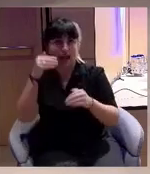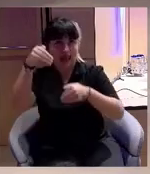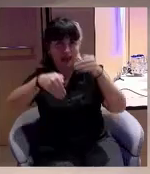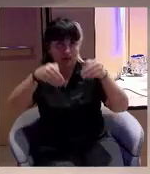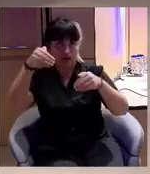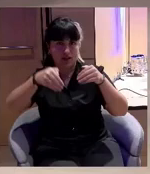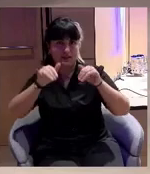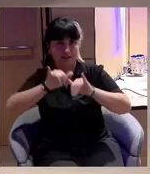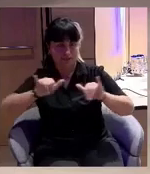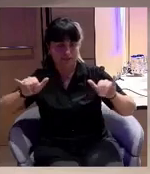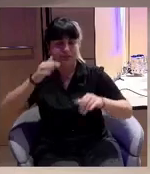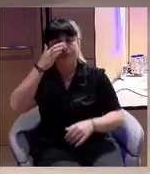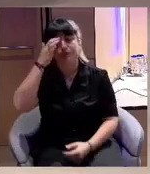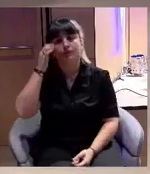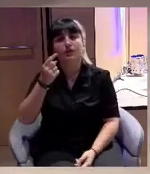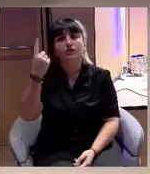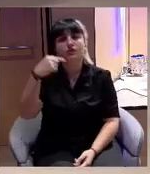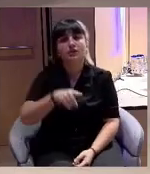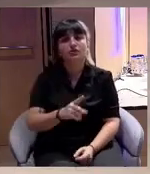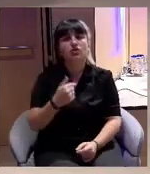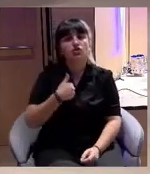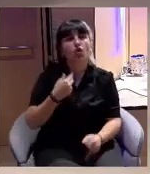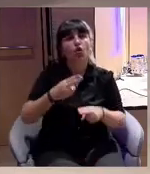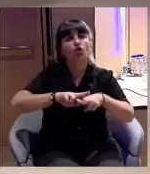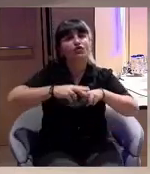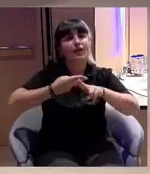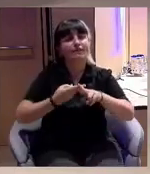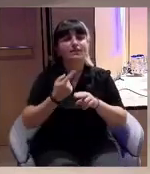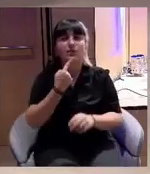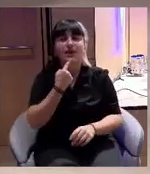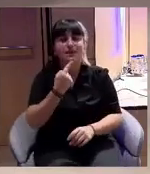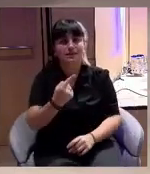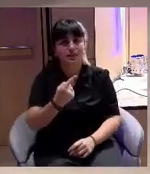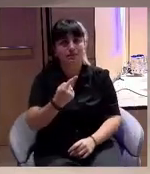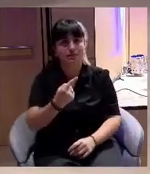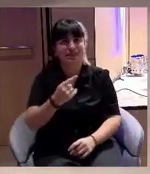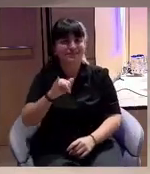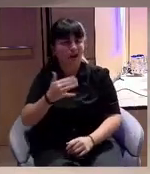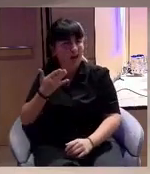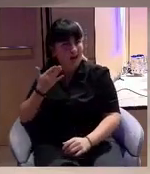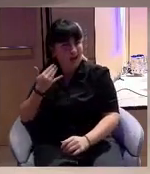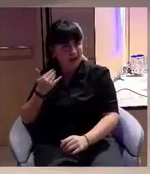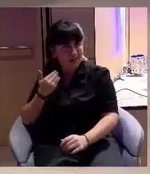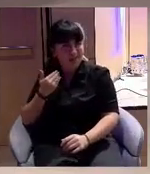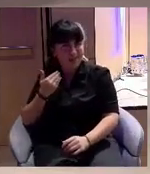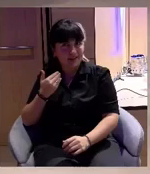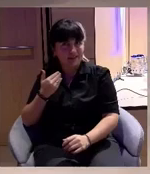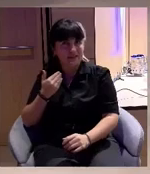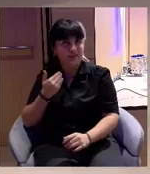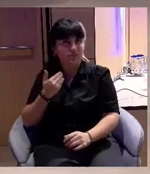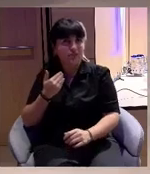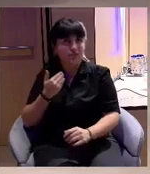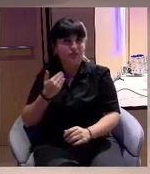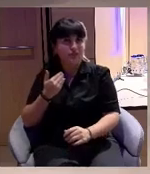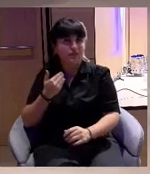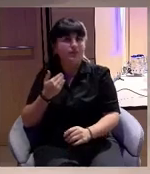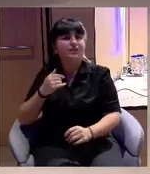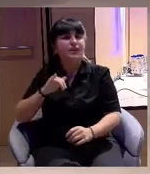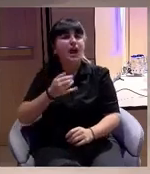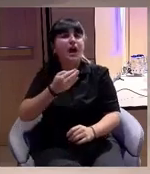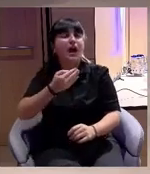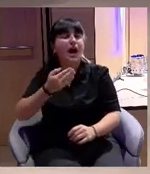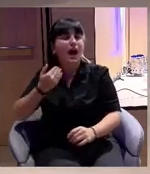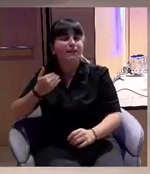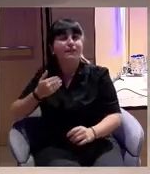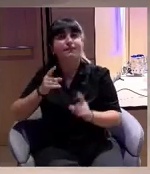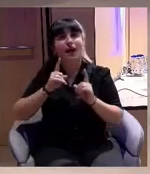electorales y ahí de vuelta voy a hacer una referencia a a lo que nos pasó a nosotros con o a